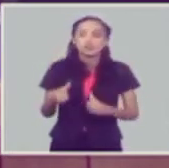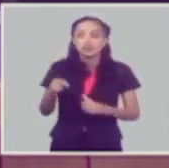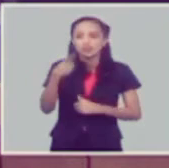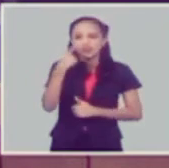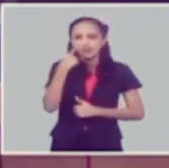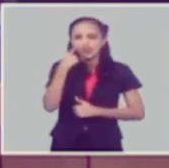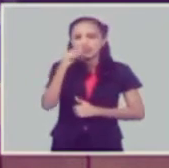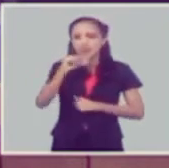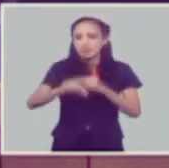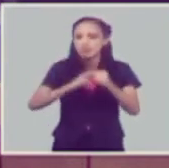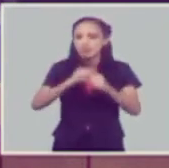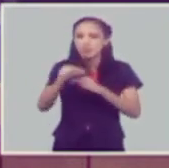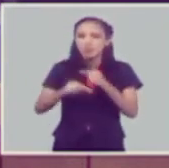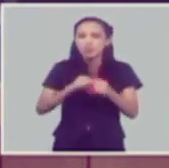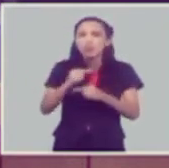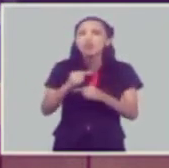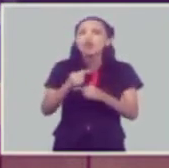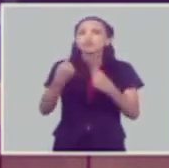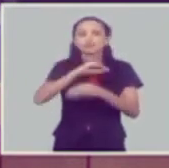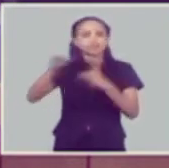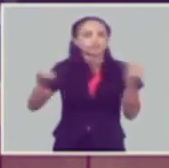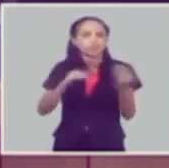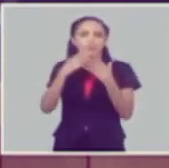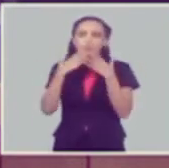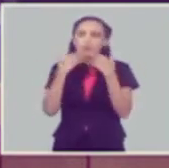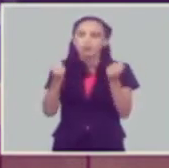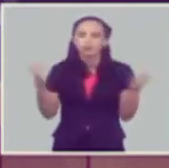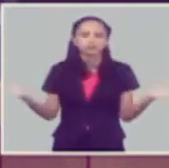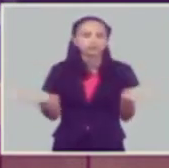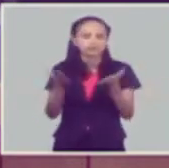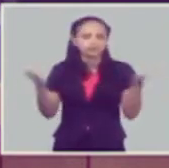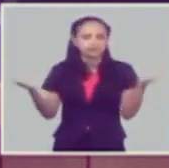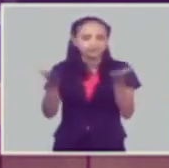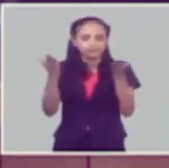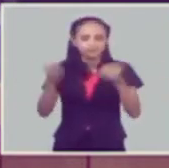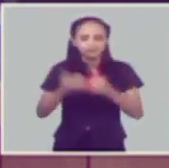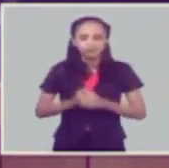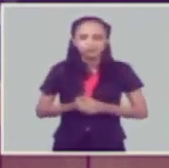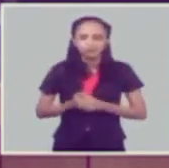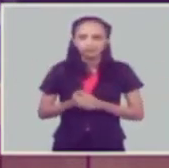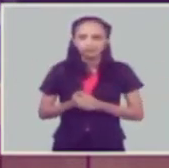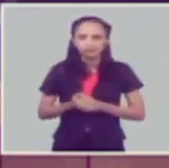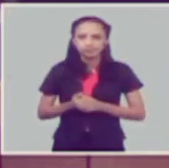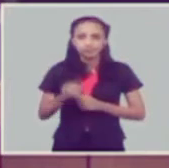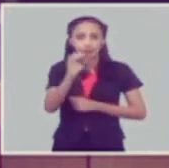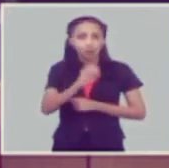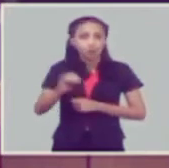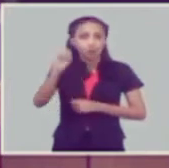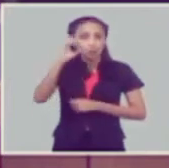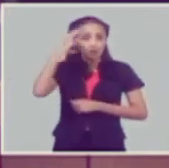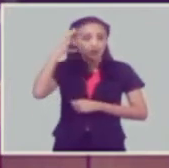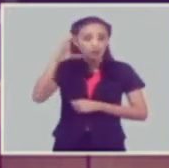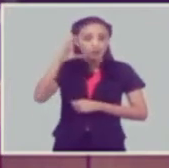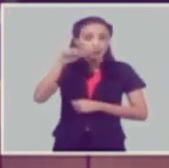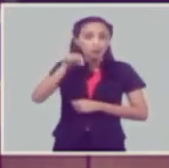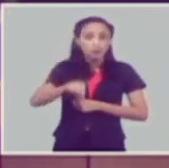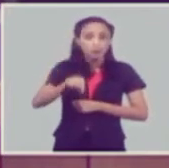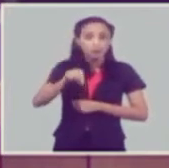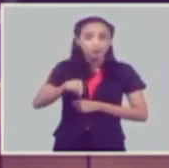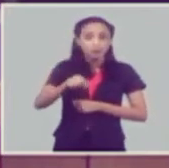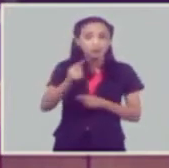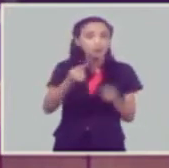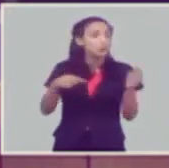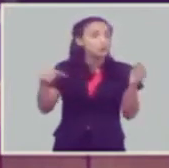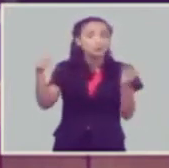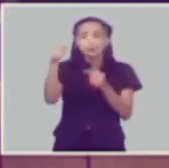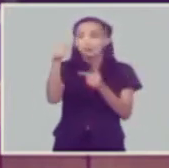menor cuota de trauma posible. Hemos orientado y exigimos que los organismos y las instituciones tengan como prioridades